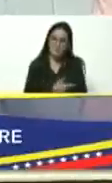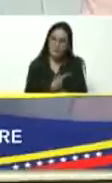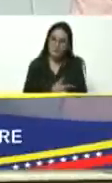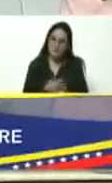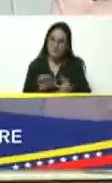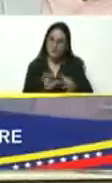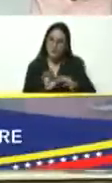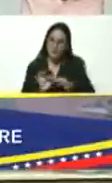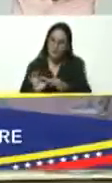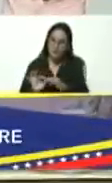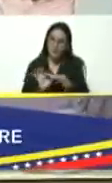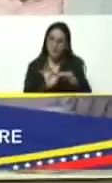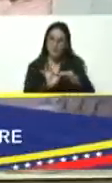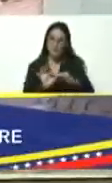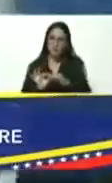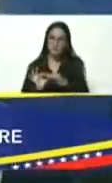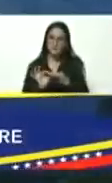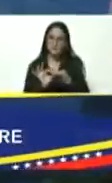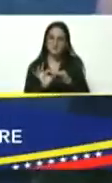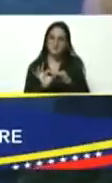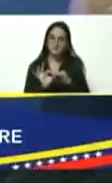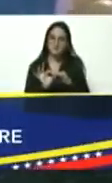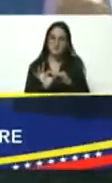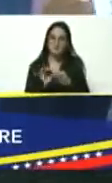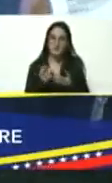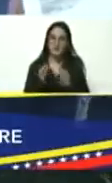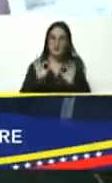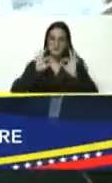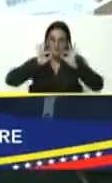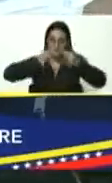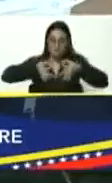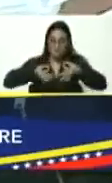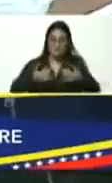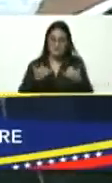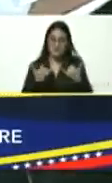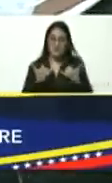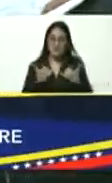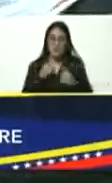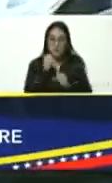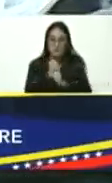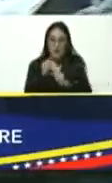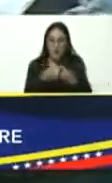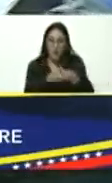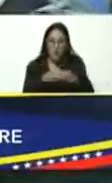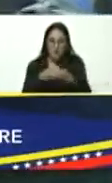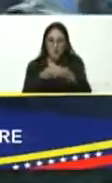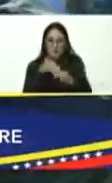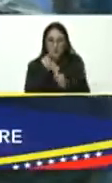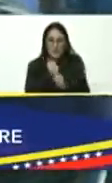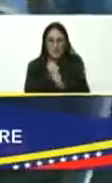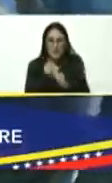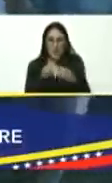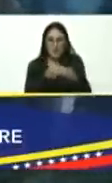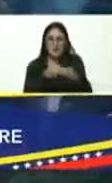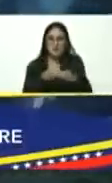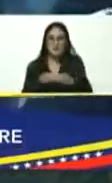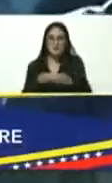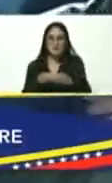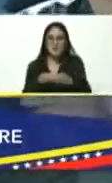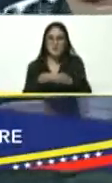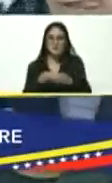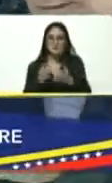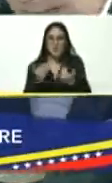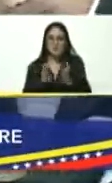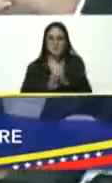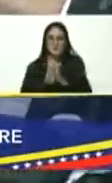de unión de crítica de autocrítica de trabajo colectivo de trabajo en equipo vaya hacia sus